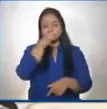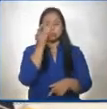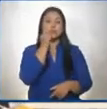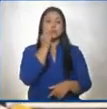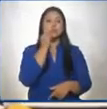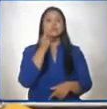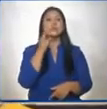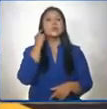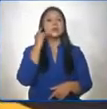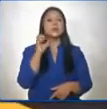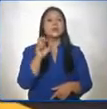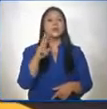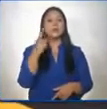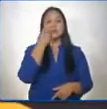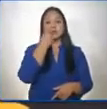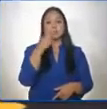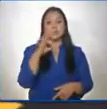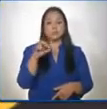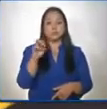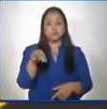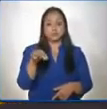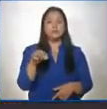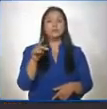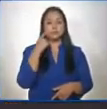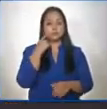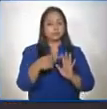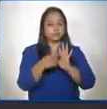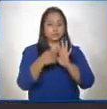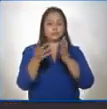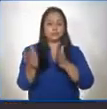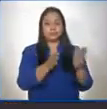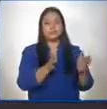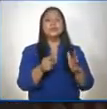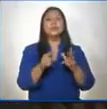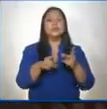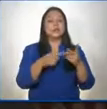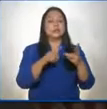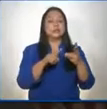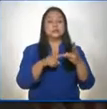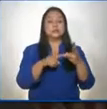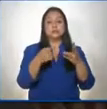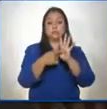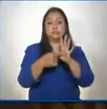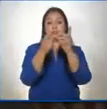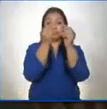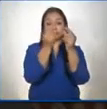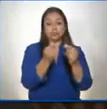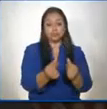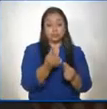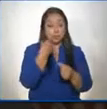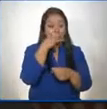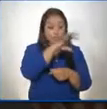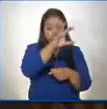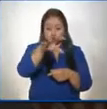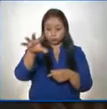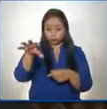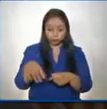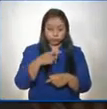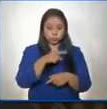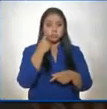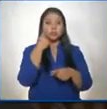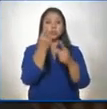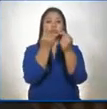Pereira. Luego tenemos la presentación de los montos máximos para preinversión e inversión pública por región y departamento, previstos